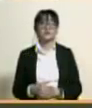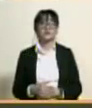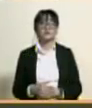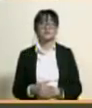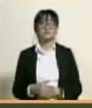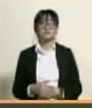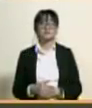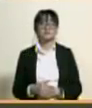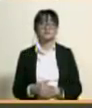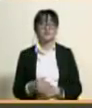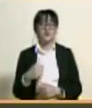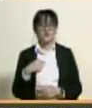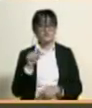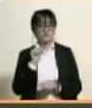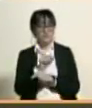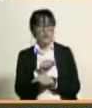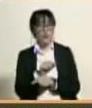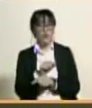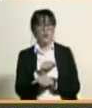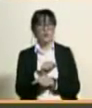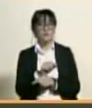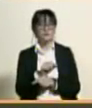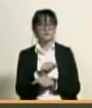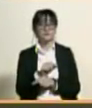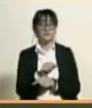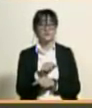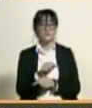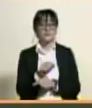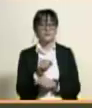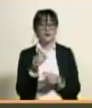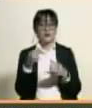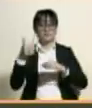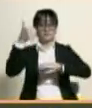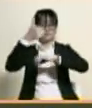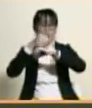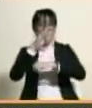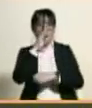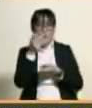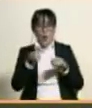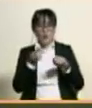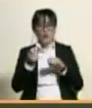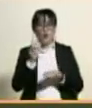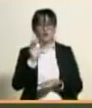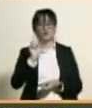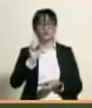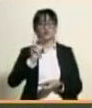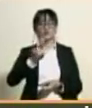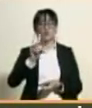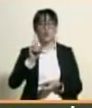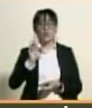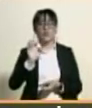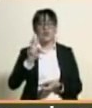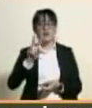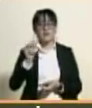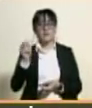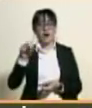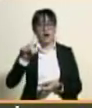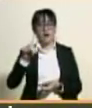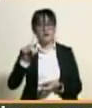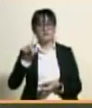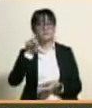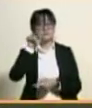además instruido a la SUDEBANC y a la Unidad de Inteligencia Financiera